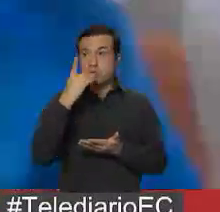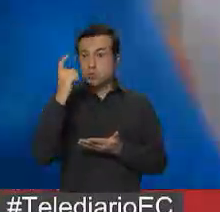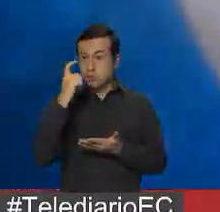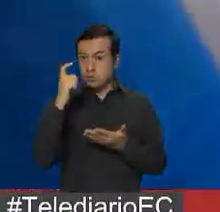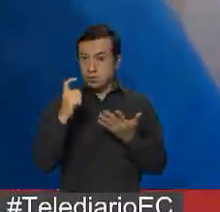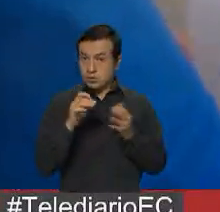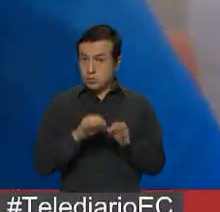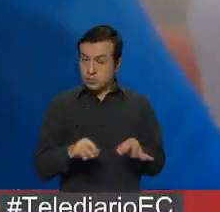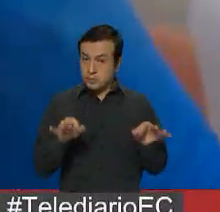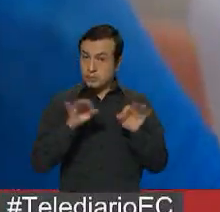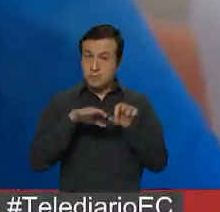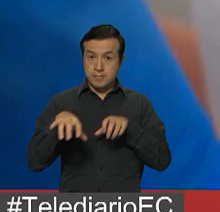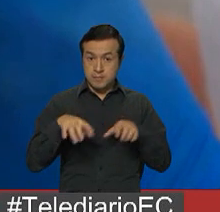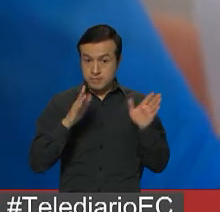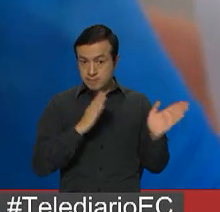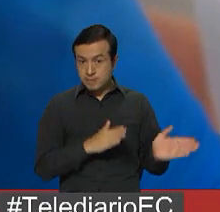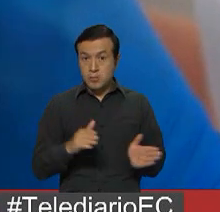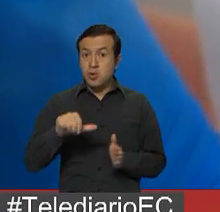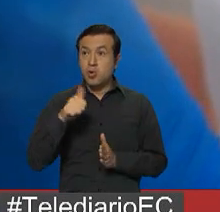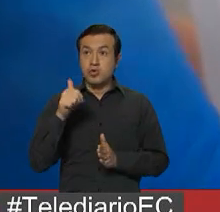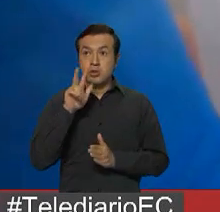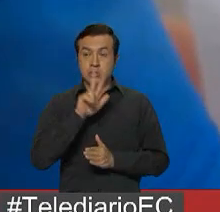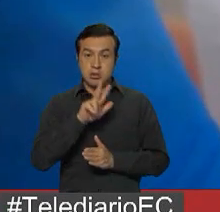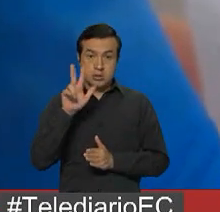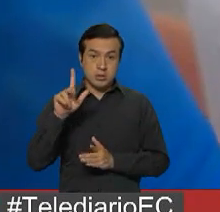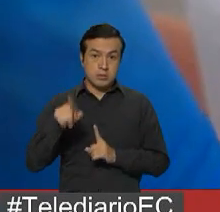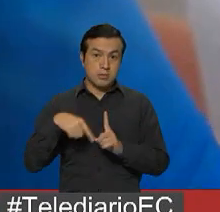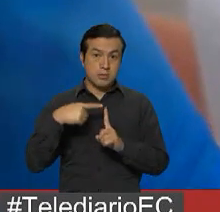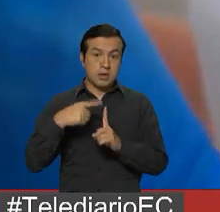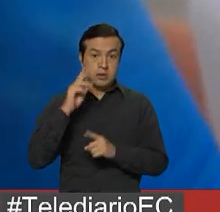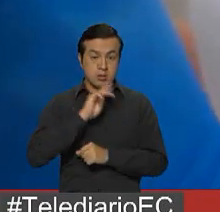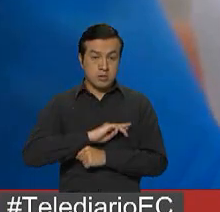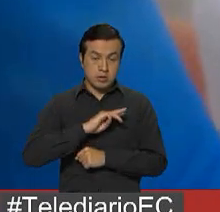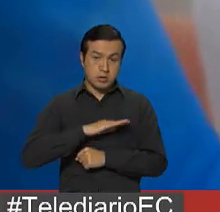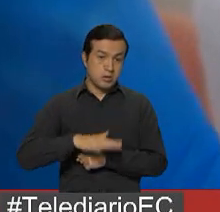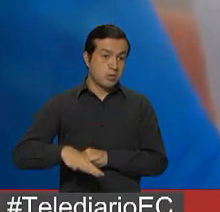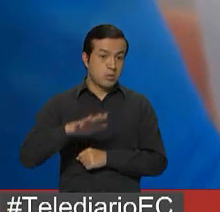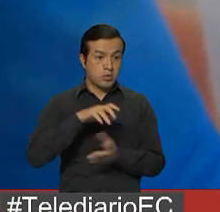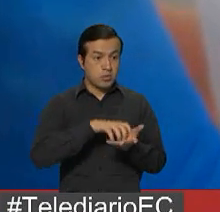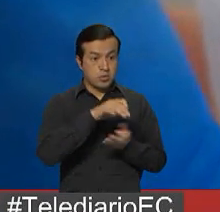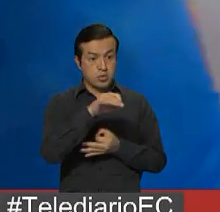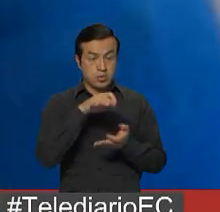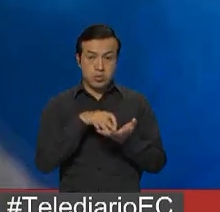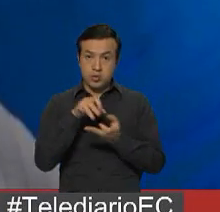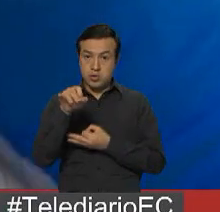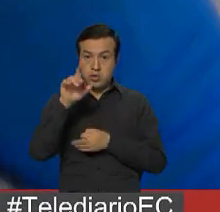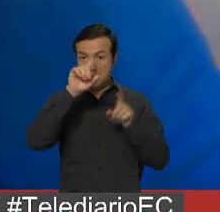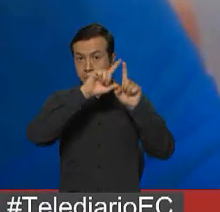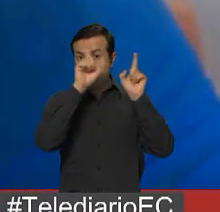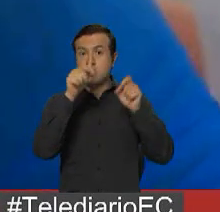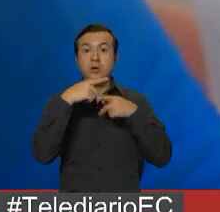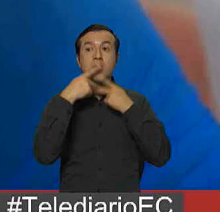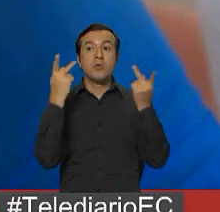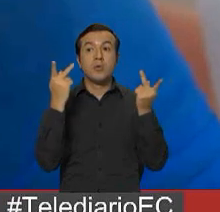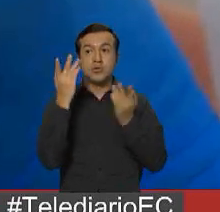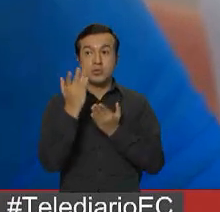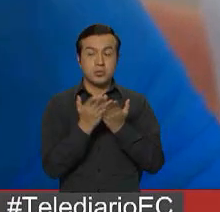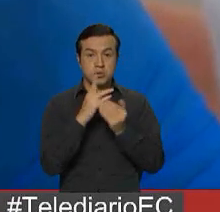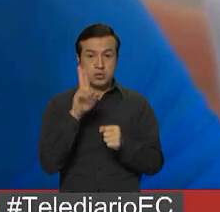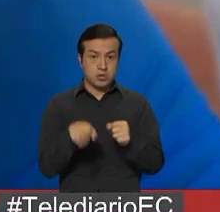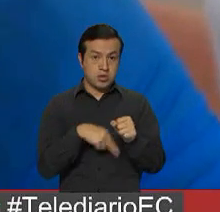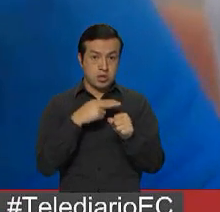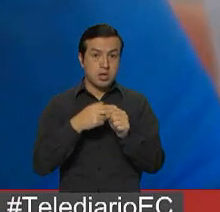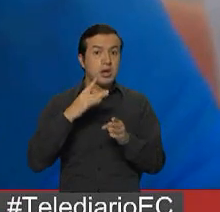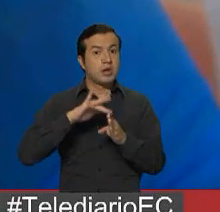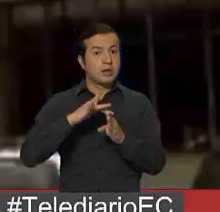estas acciones se suman a otras 33 en gobiernos autónomos provinciales cantonales de empresas públicas y en el servicio nacional de